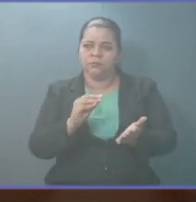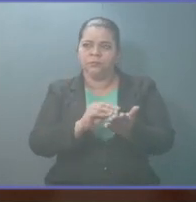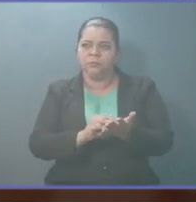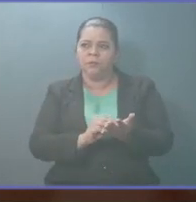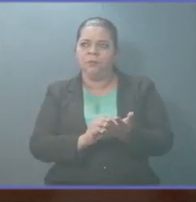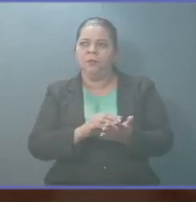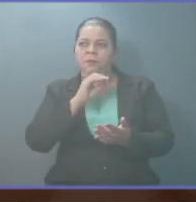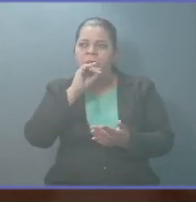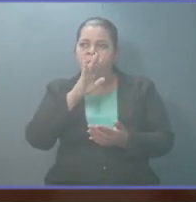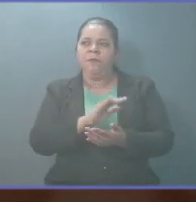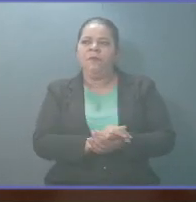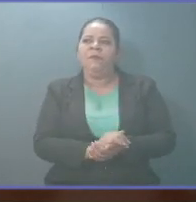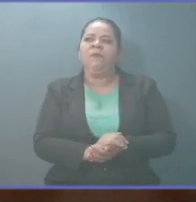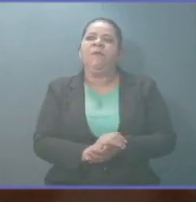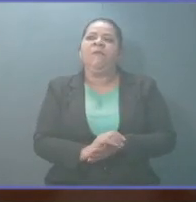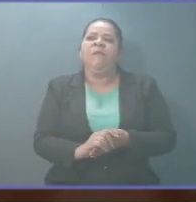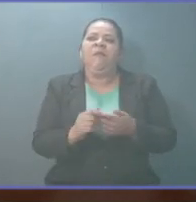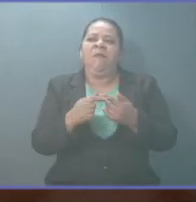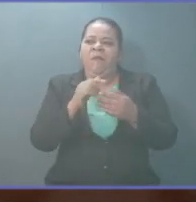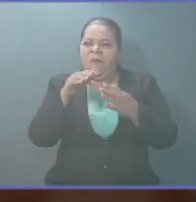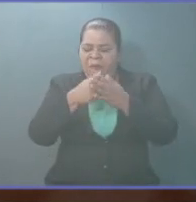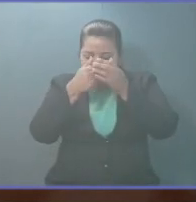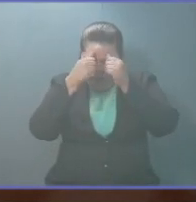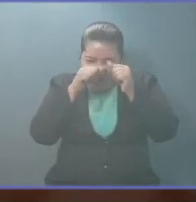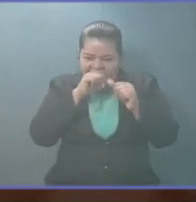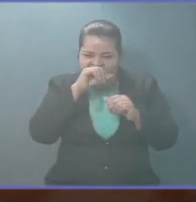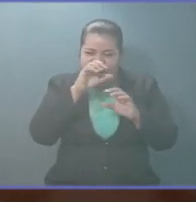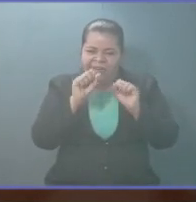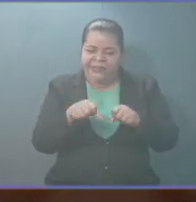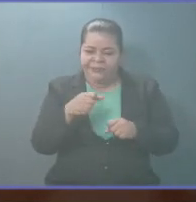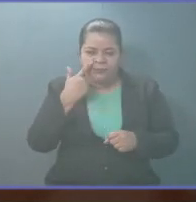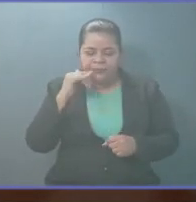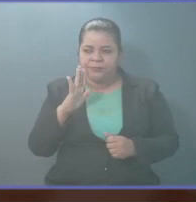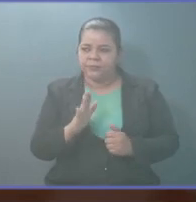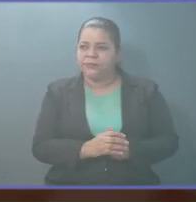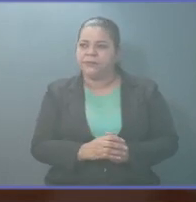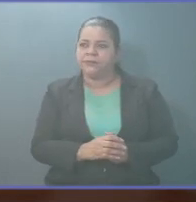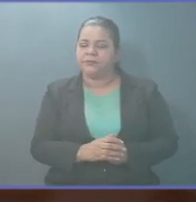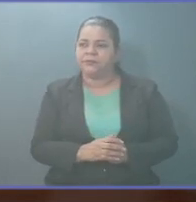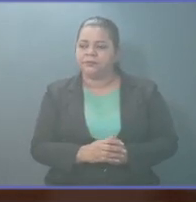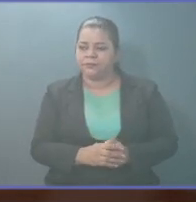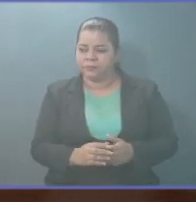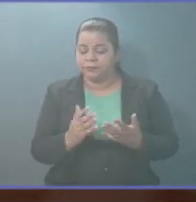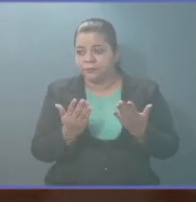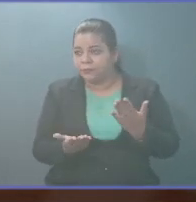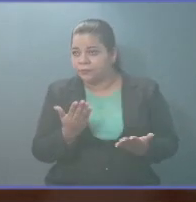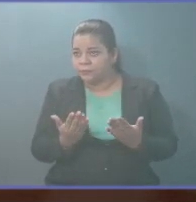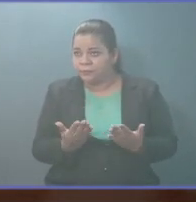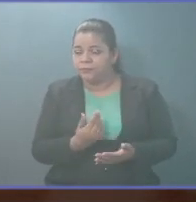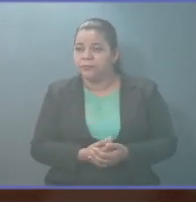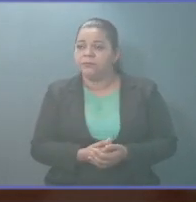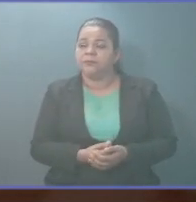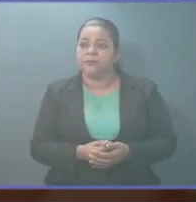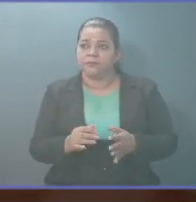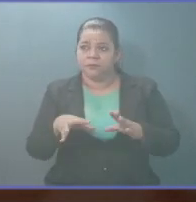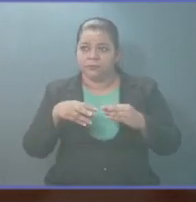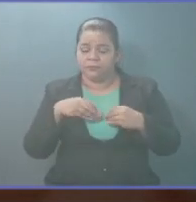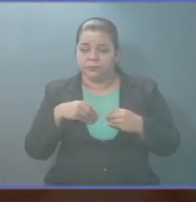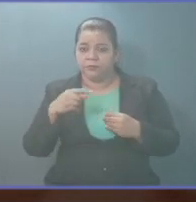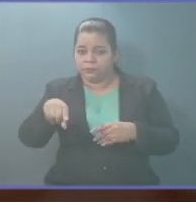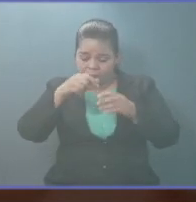hablando de precisamente esa parte del proceso, ya de la resolución definitiva. O sea, creo que ahí hay un